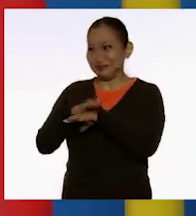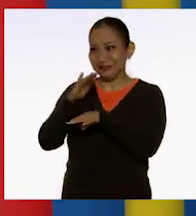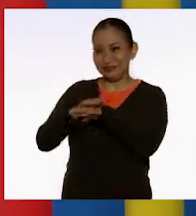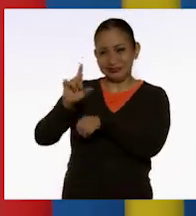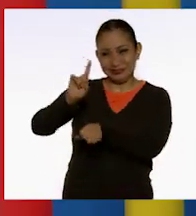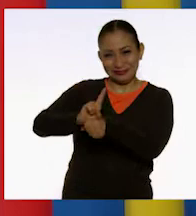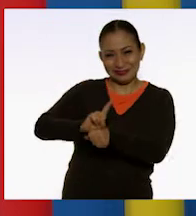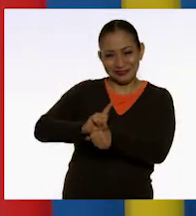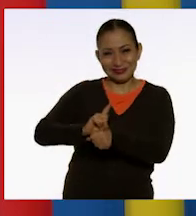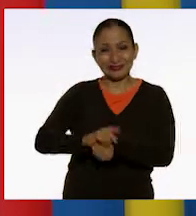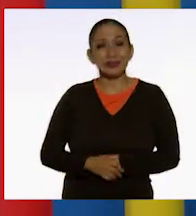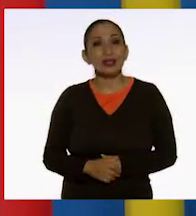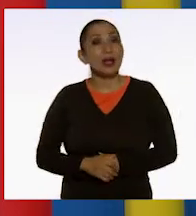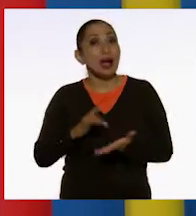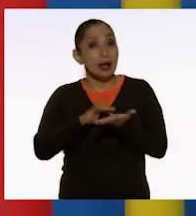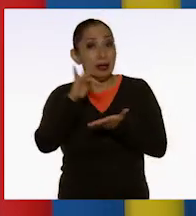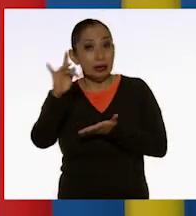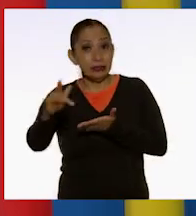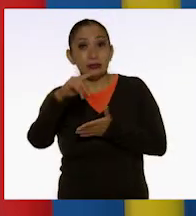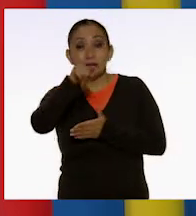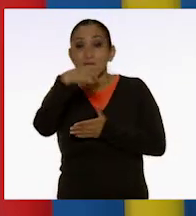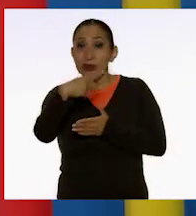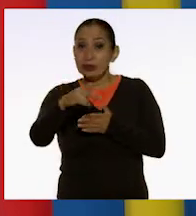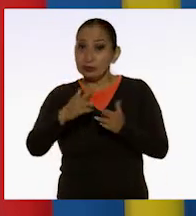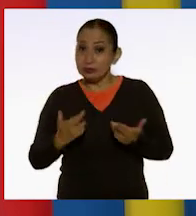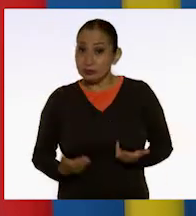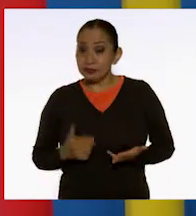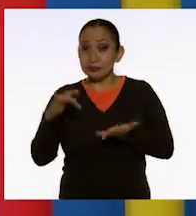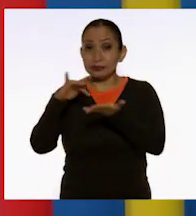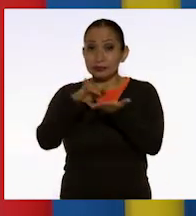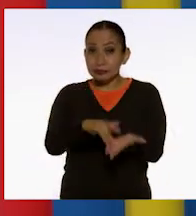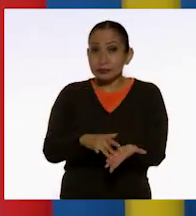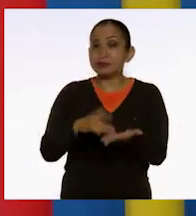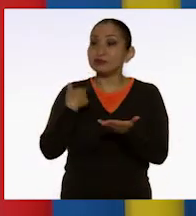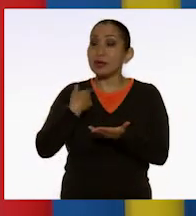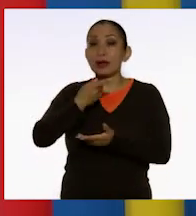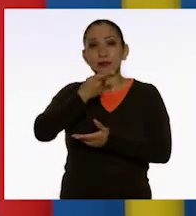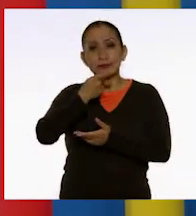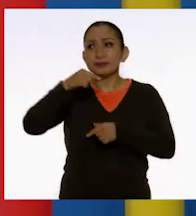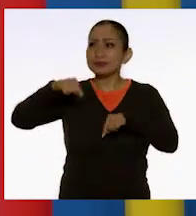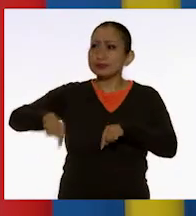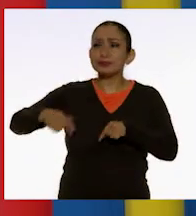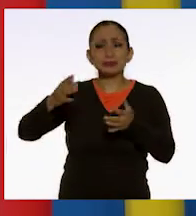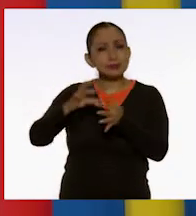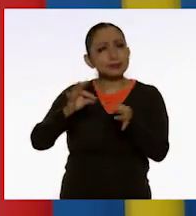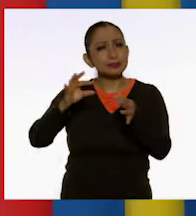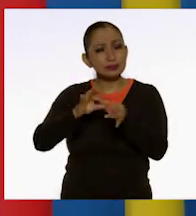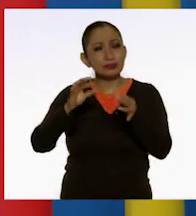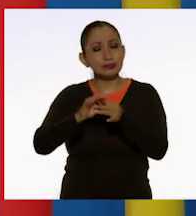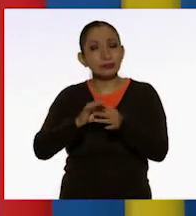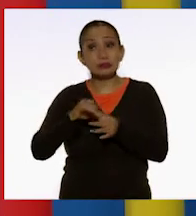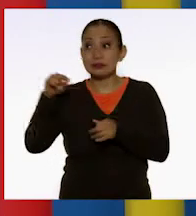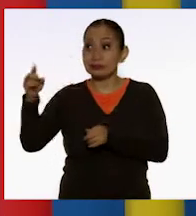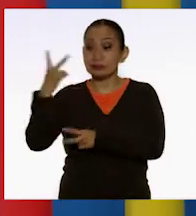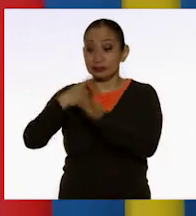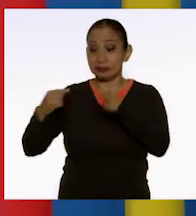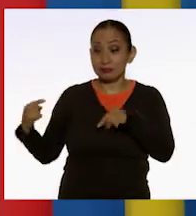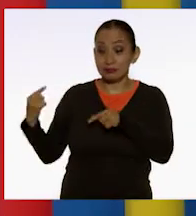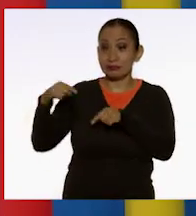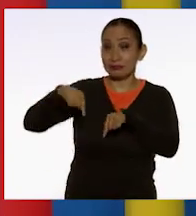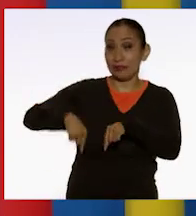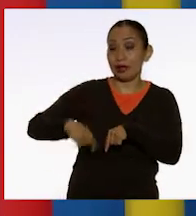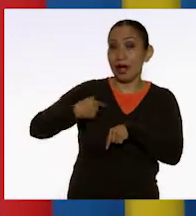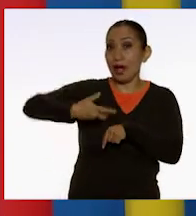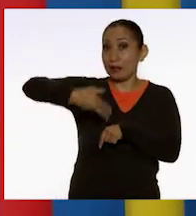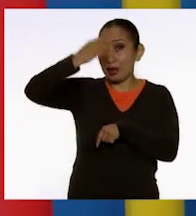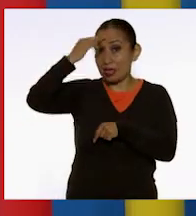Juan Carlos. Gracias por tu recibimiento y por apoyarnos en la conducción de estos programas. Tu presencia también contribuye al